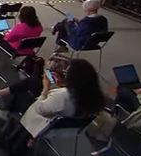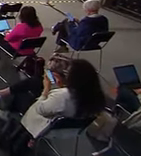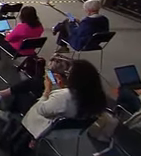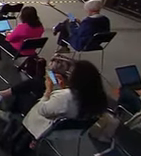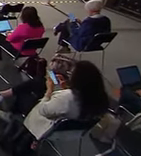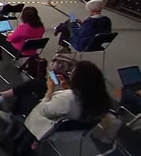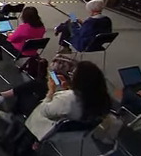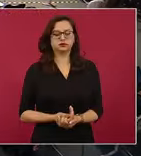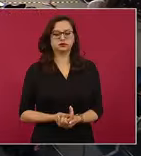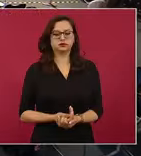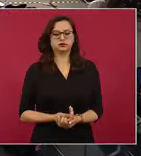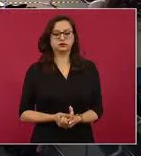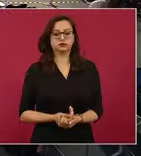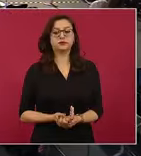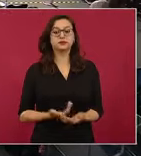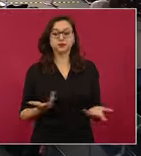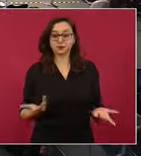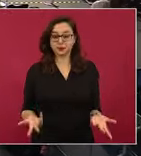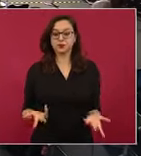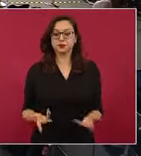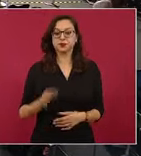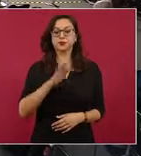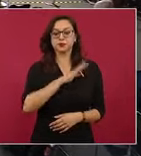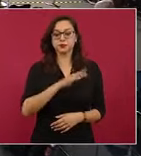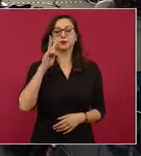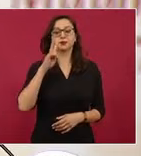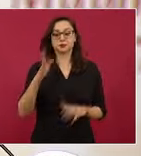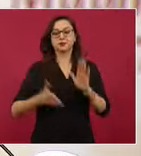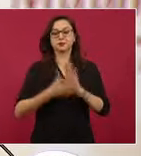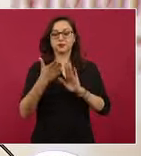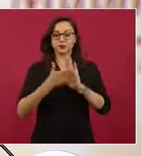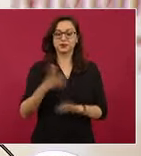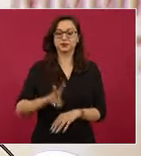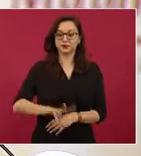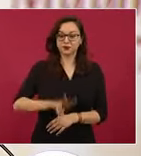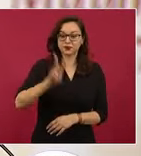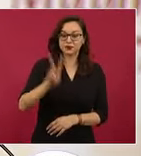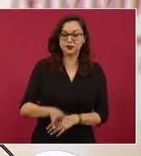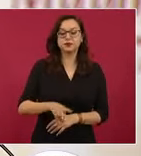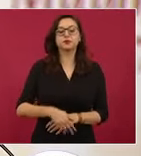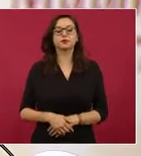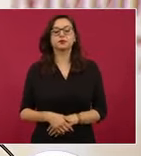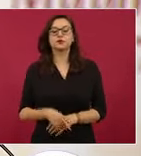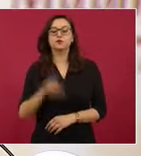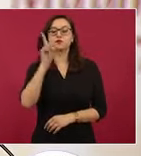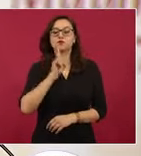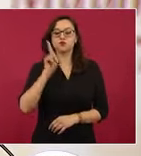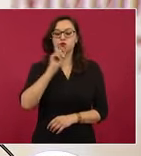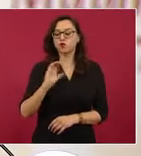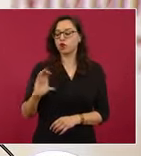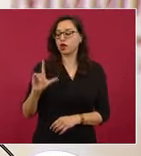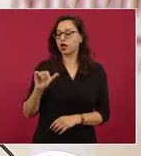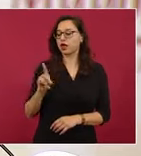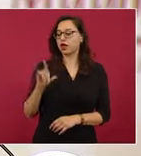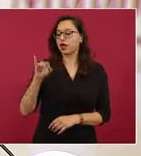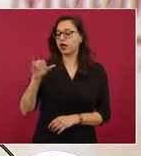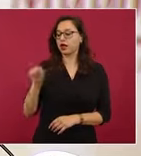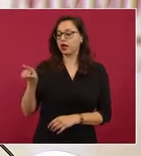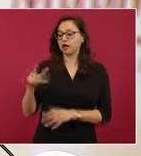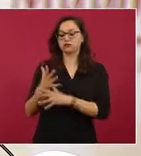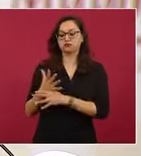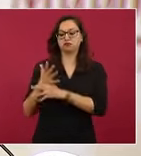Pues hasta aquí. Esta obra sí es para el pueblo de México y me gustaría retomar lo que dijo la doctora Claudia Sheinbaum, jefa de gobierno,